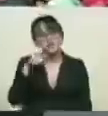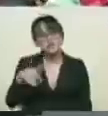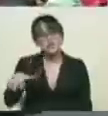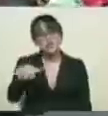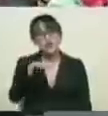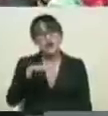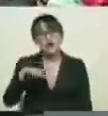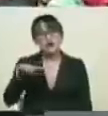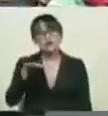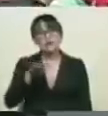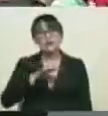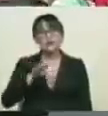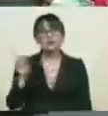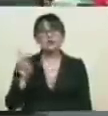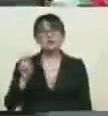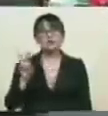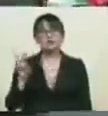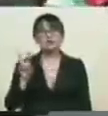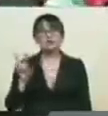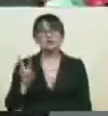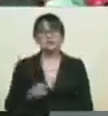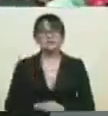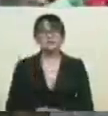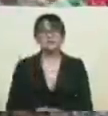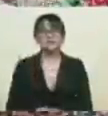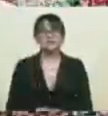pueblo de Venezuela.